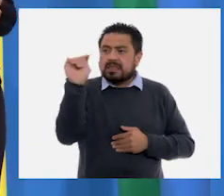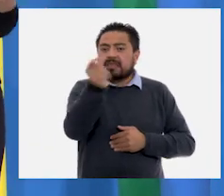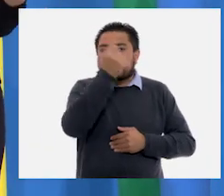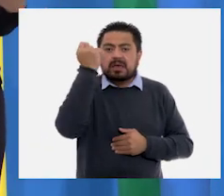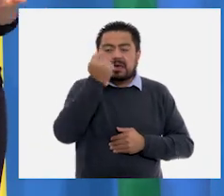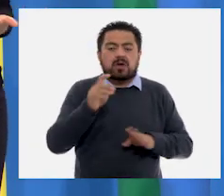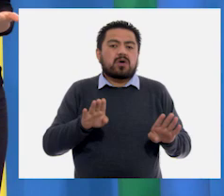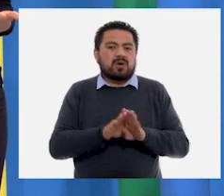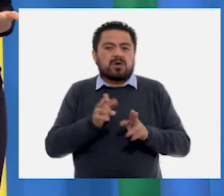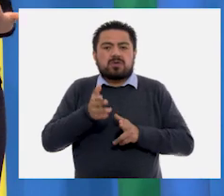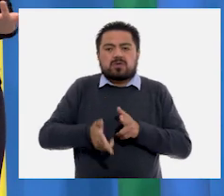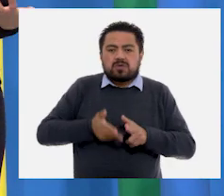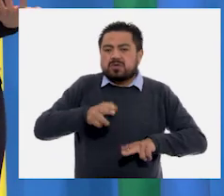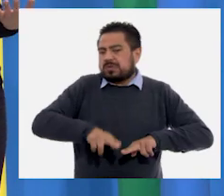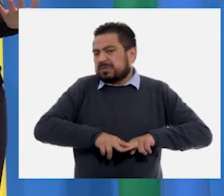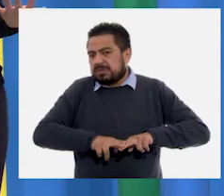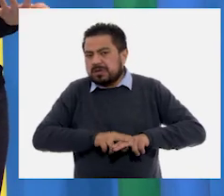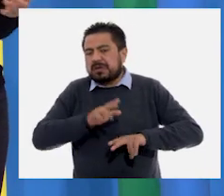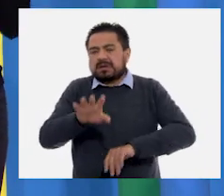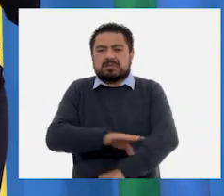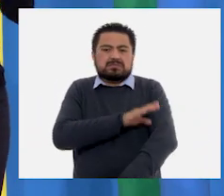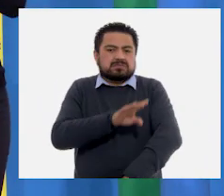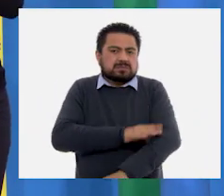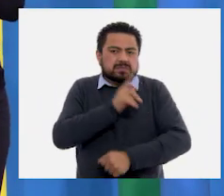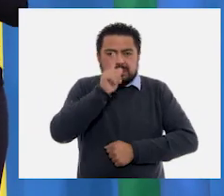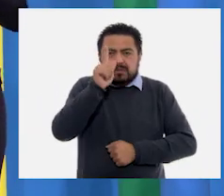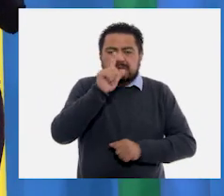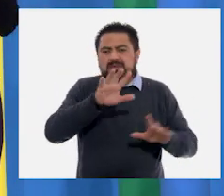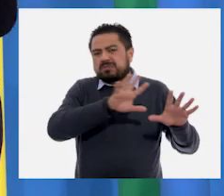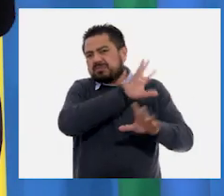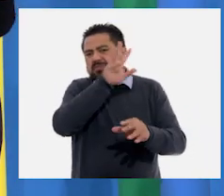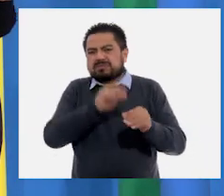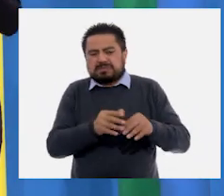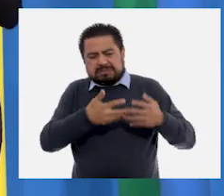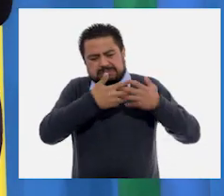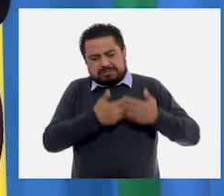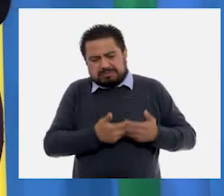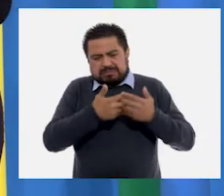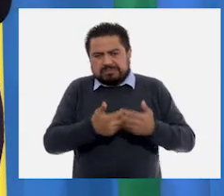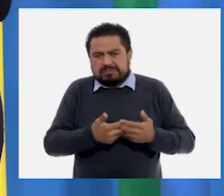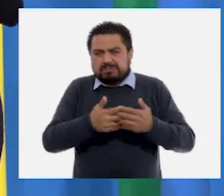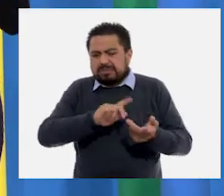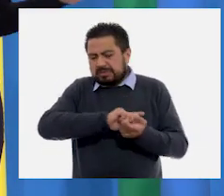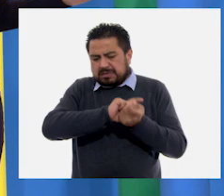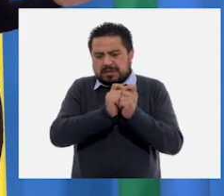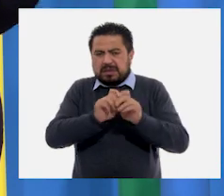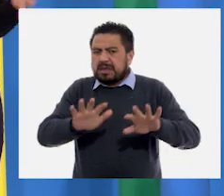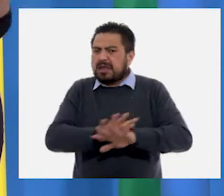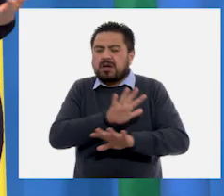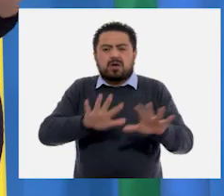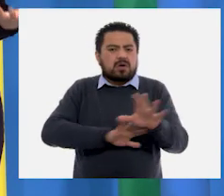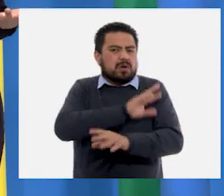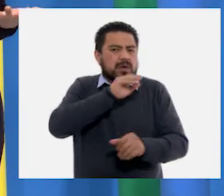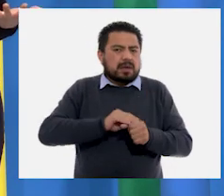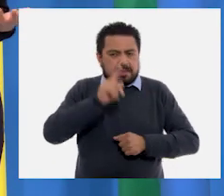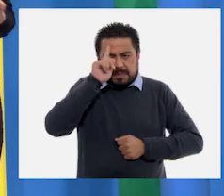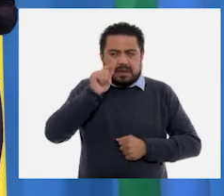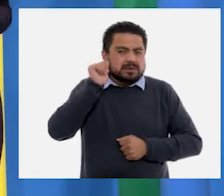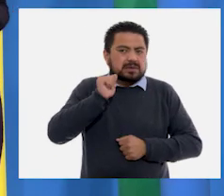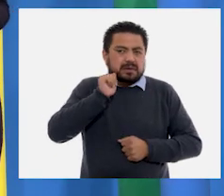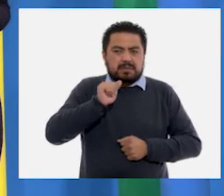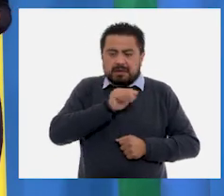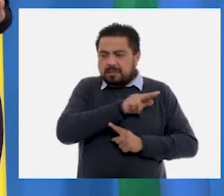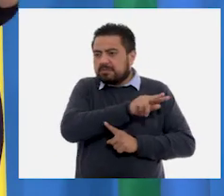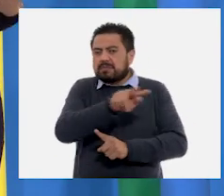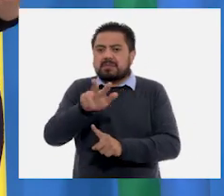tecnológicas, como el ferrocarril, la electricidad y las diversas máquinas industriales, transformaron para siempre el paisaje del país y,